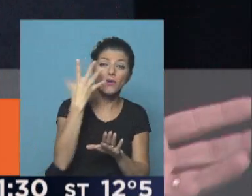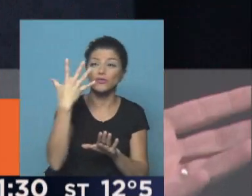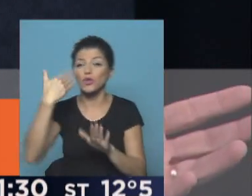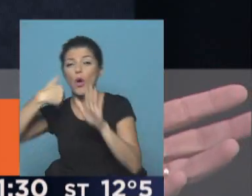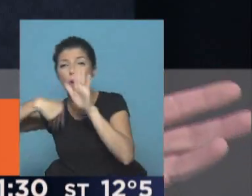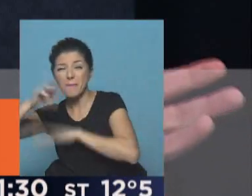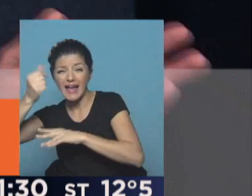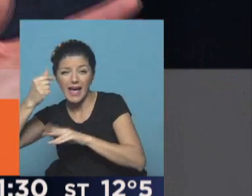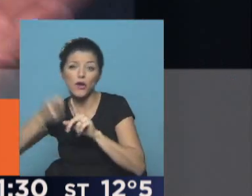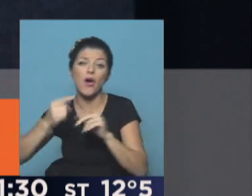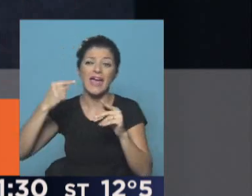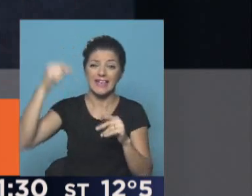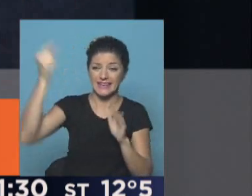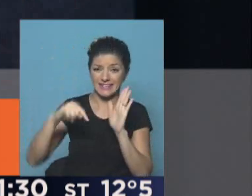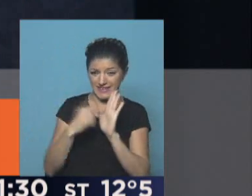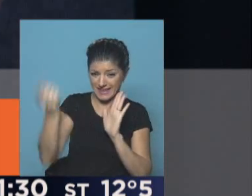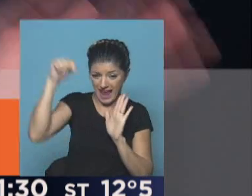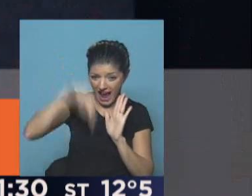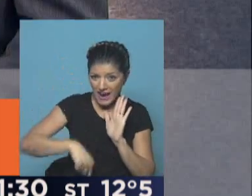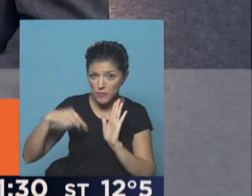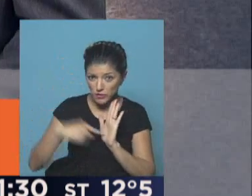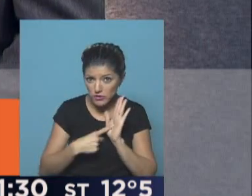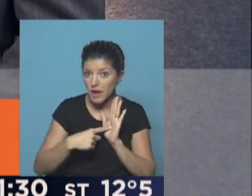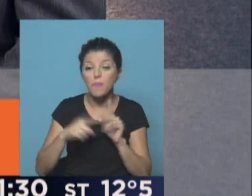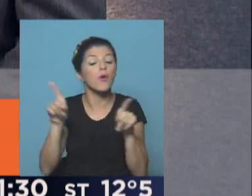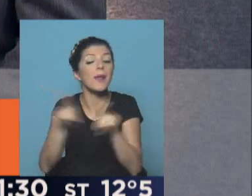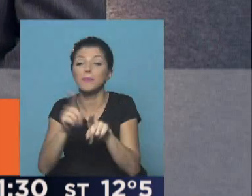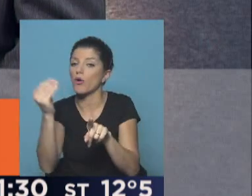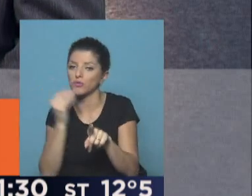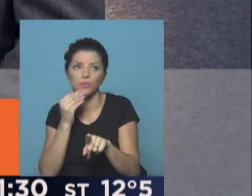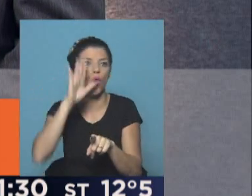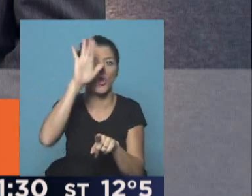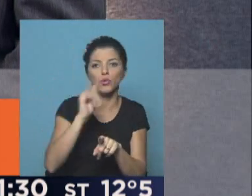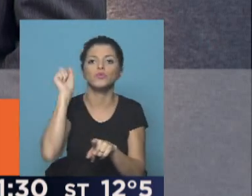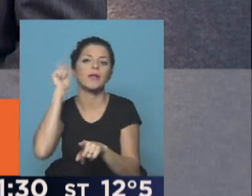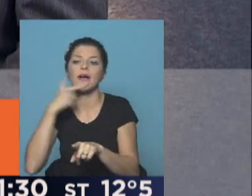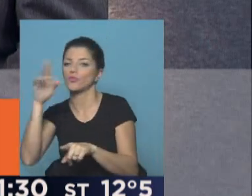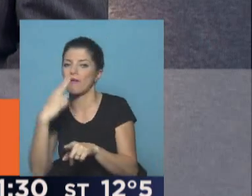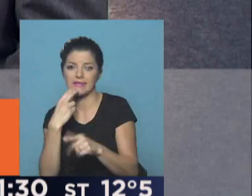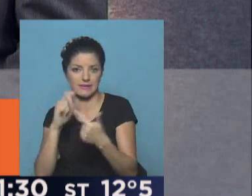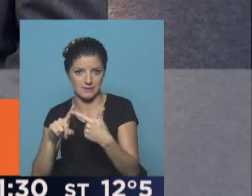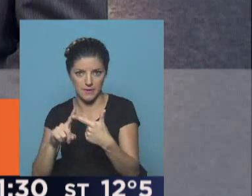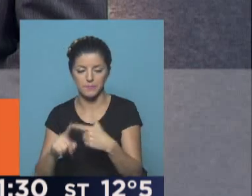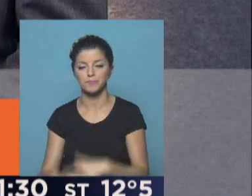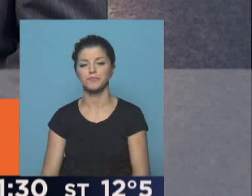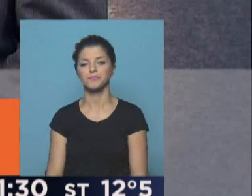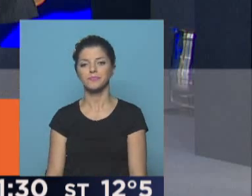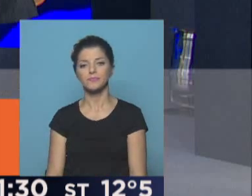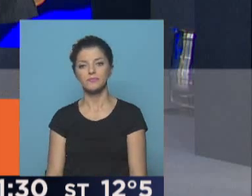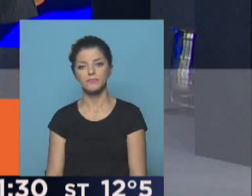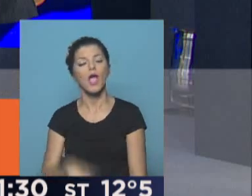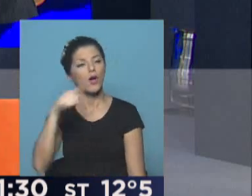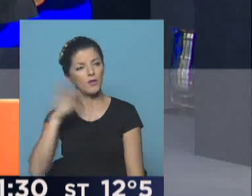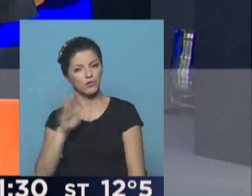caro por el mismo consumo el consumo de gas o el consumo de electricidad y si estamos para todo el país y es interesante